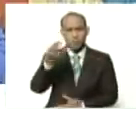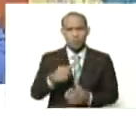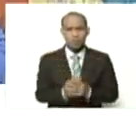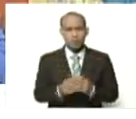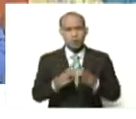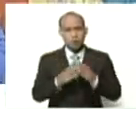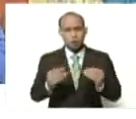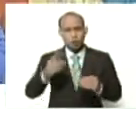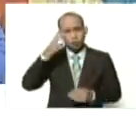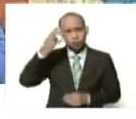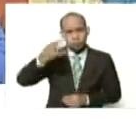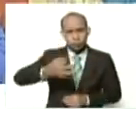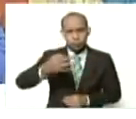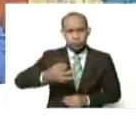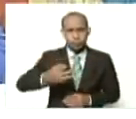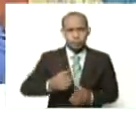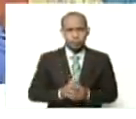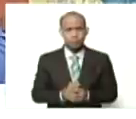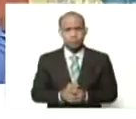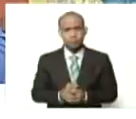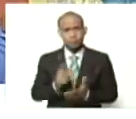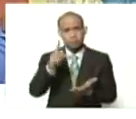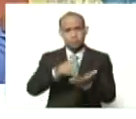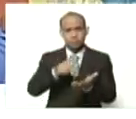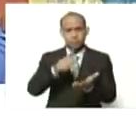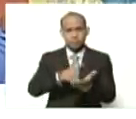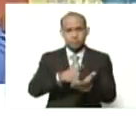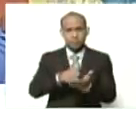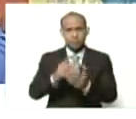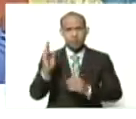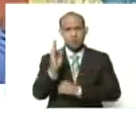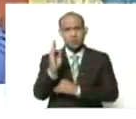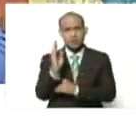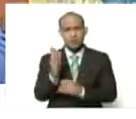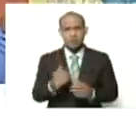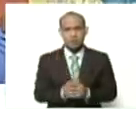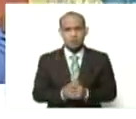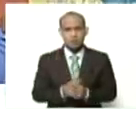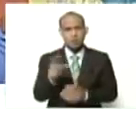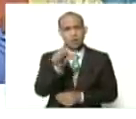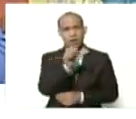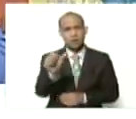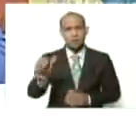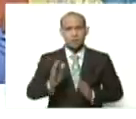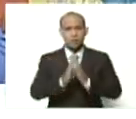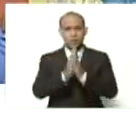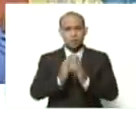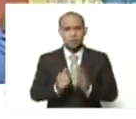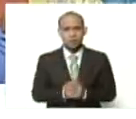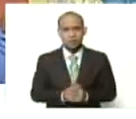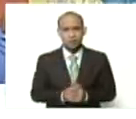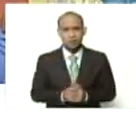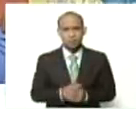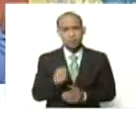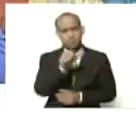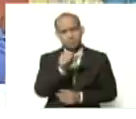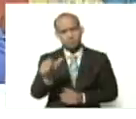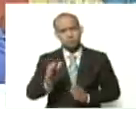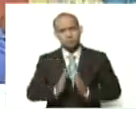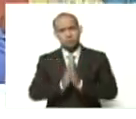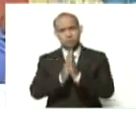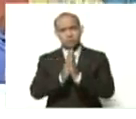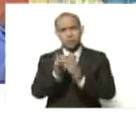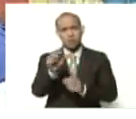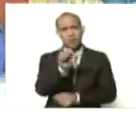comunidad creyente, practicante, todo lo que tiene que ver con la Semana Santa. La Semana Santa es